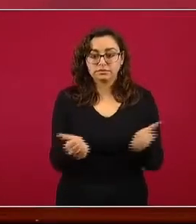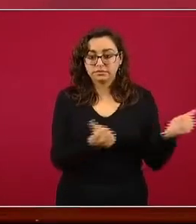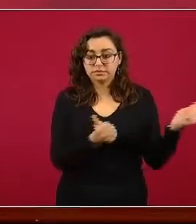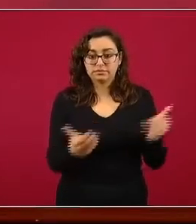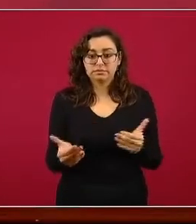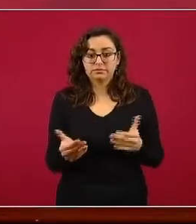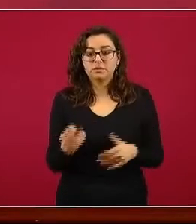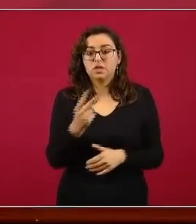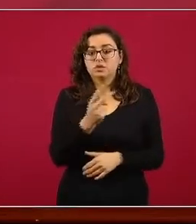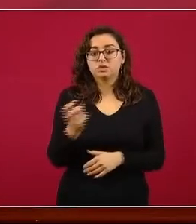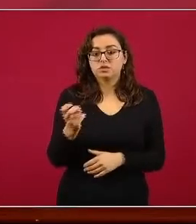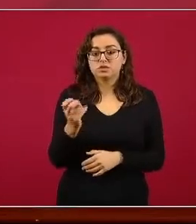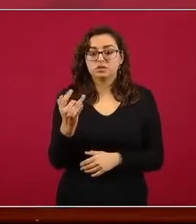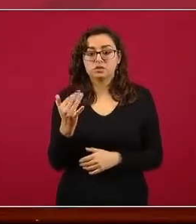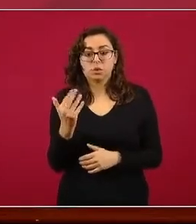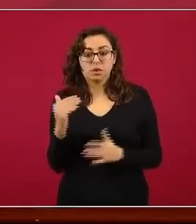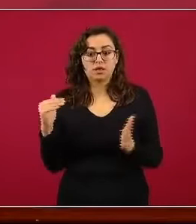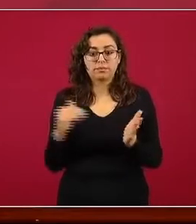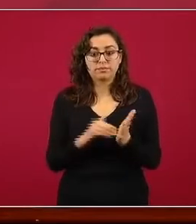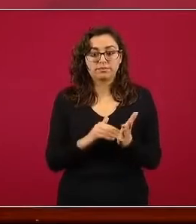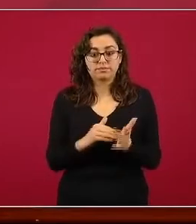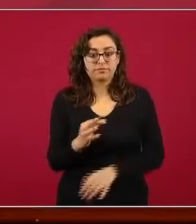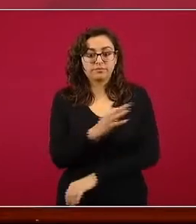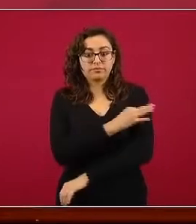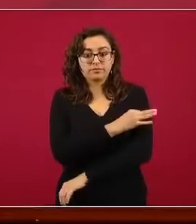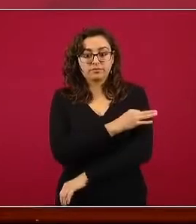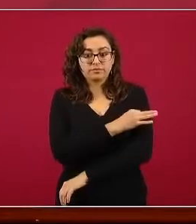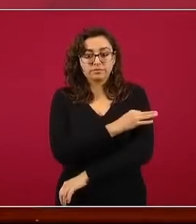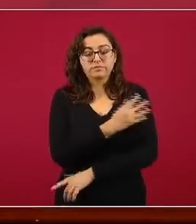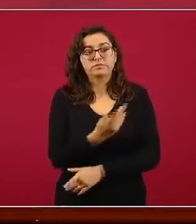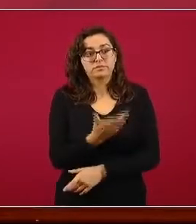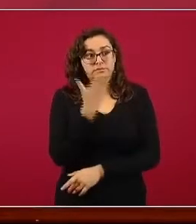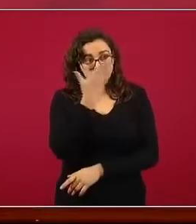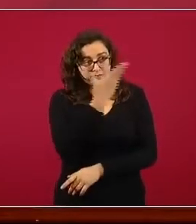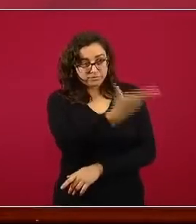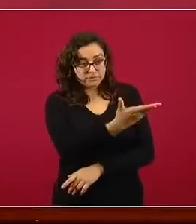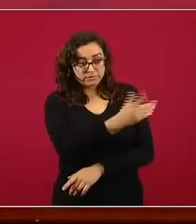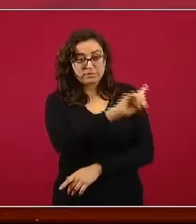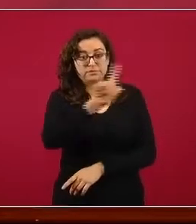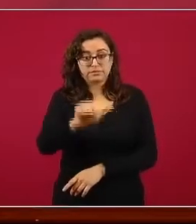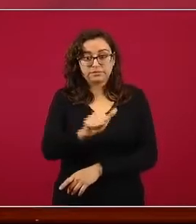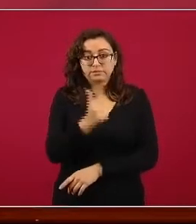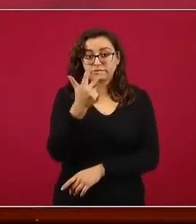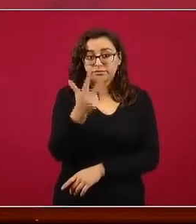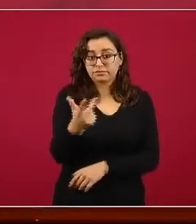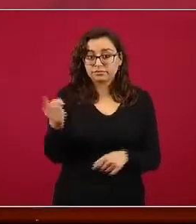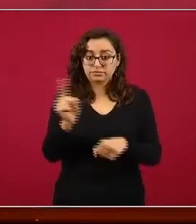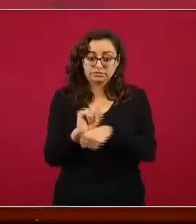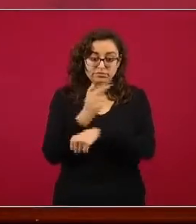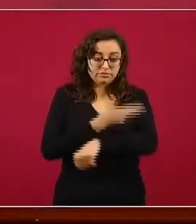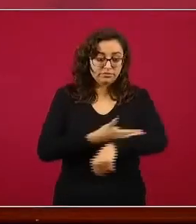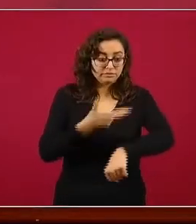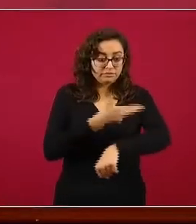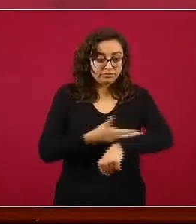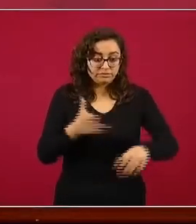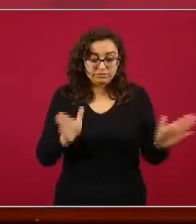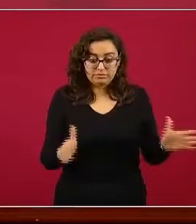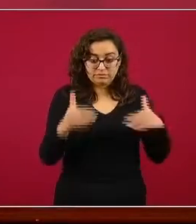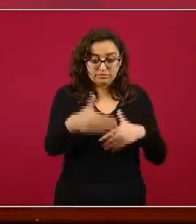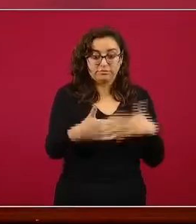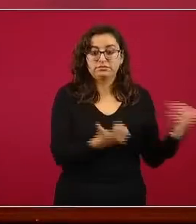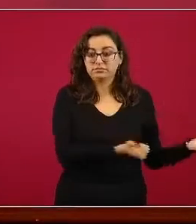serán 250,000 dosis, Pfizer requiere 8 días para acondicionar el producto y lo